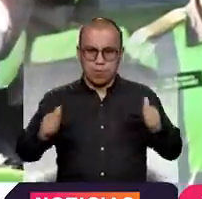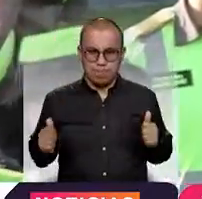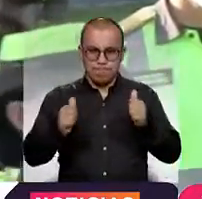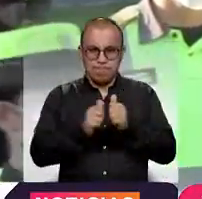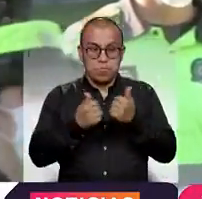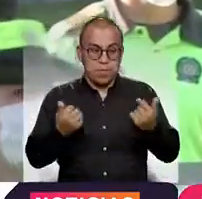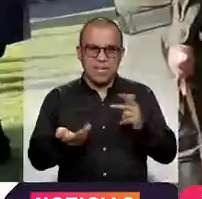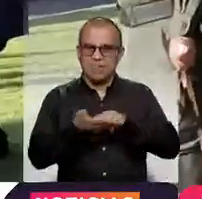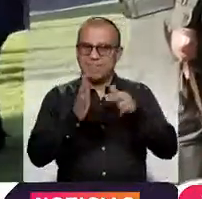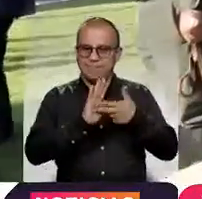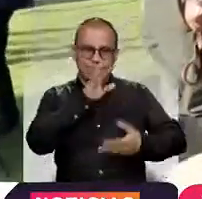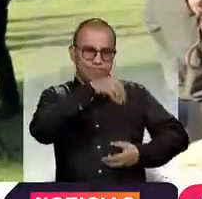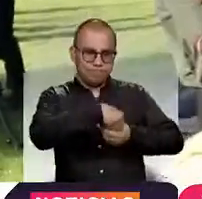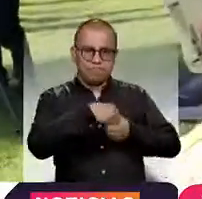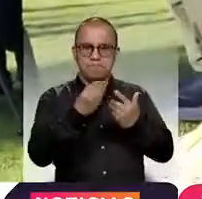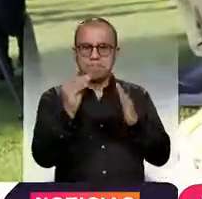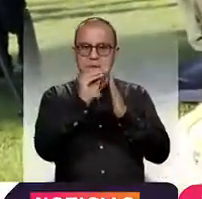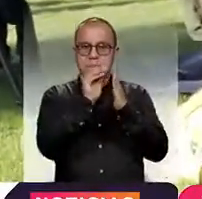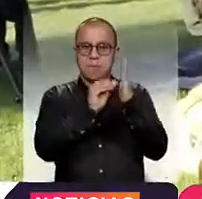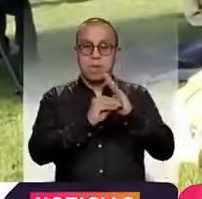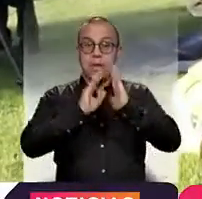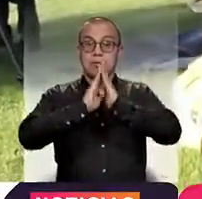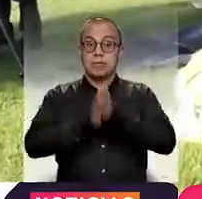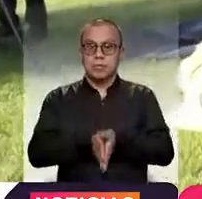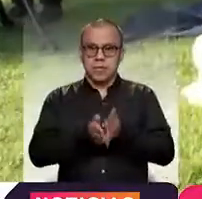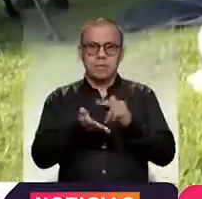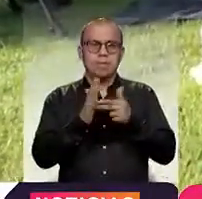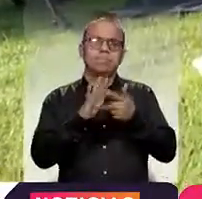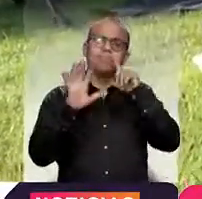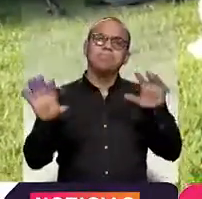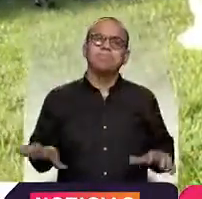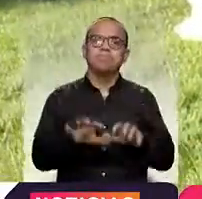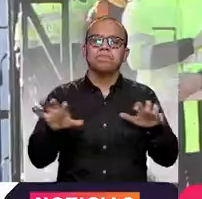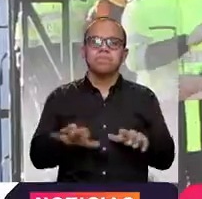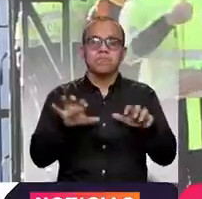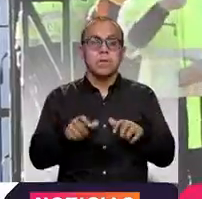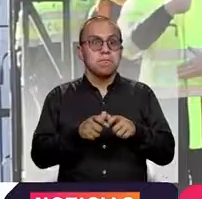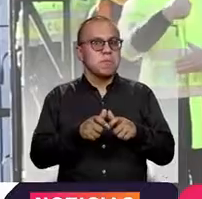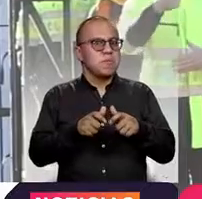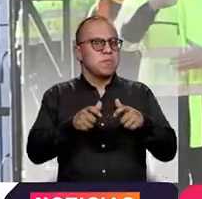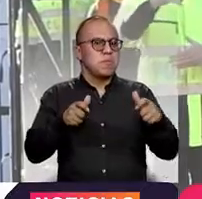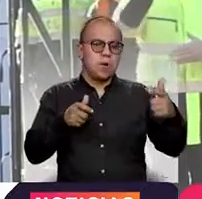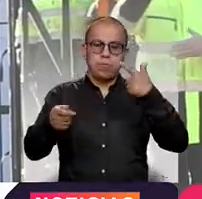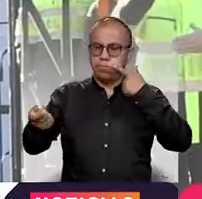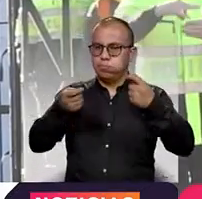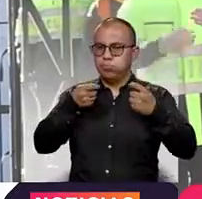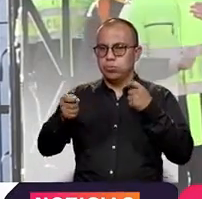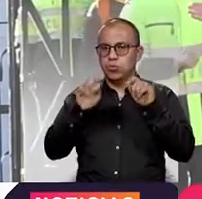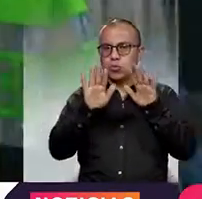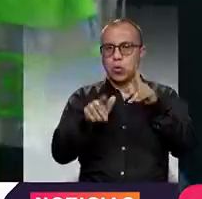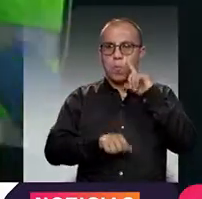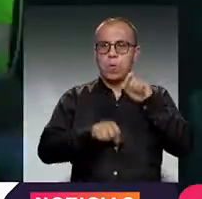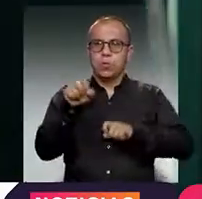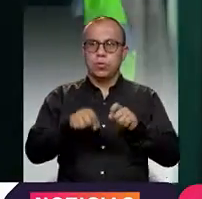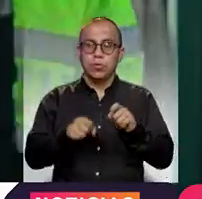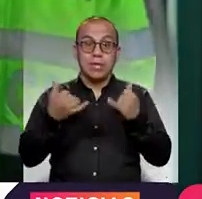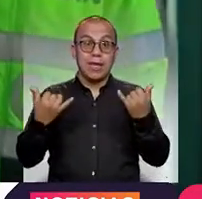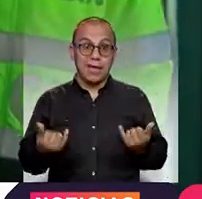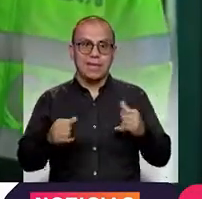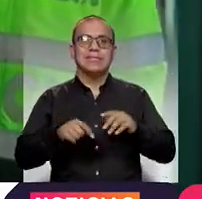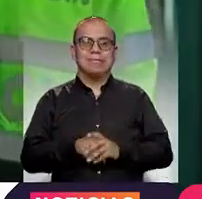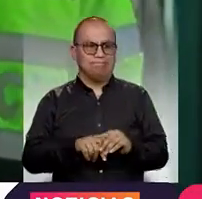acompañamiento fueron las que se establecieron para que en diciembre las actividades estén lo mayor reguladas posible. Esos siete